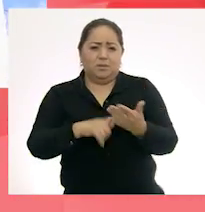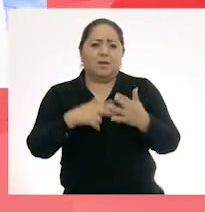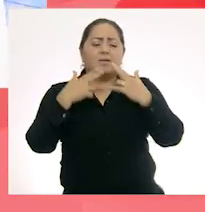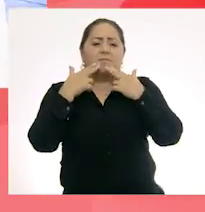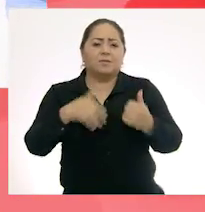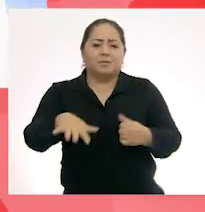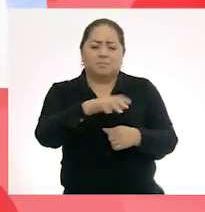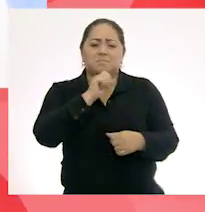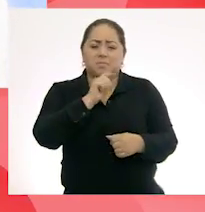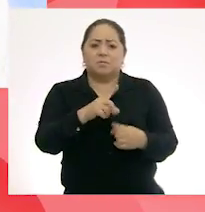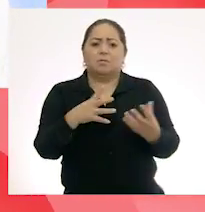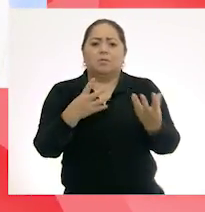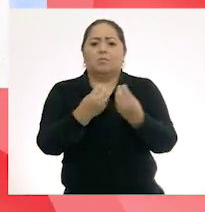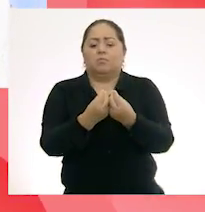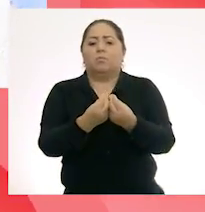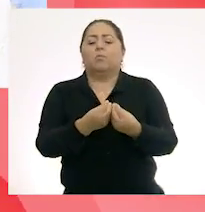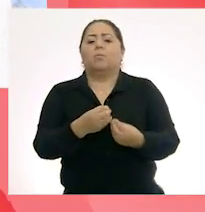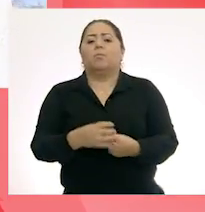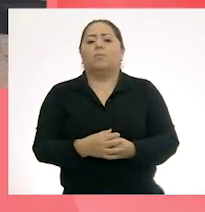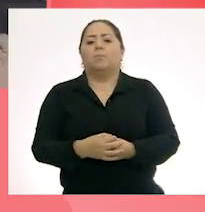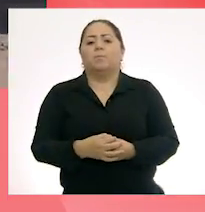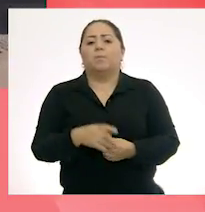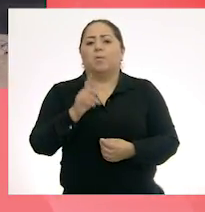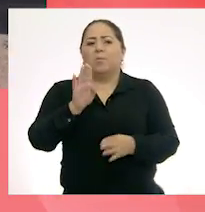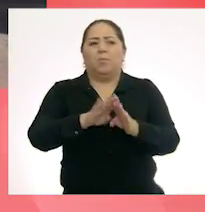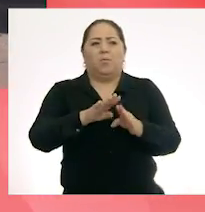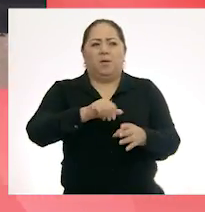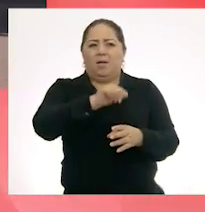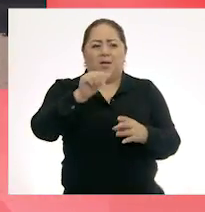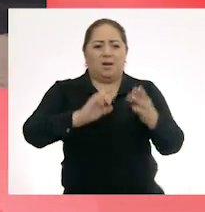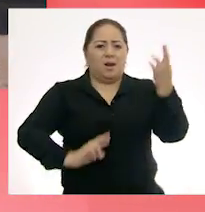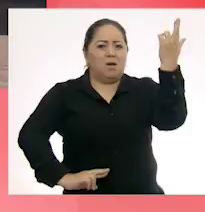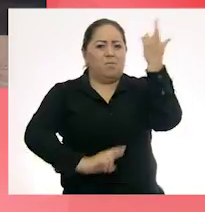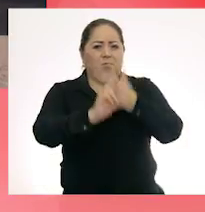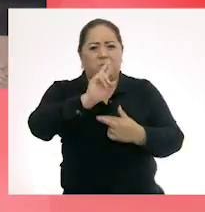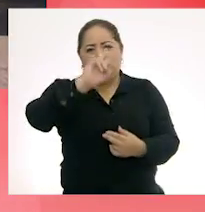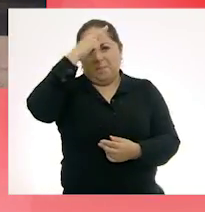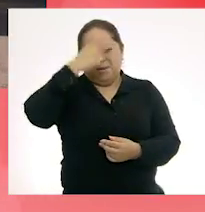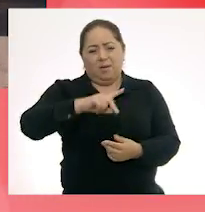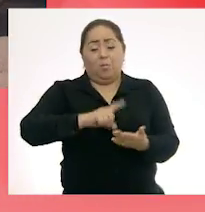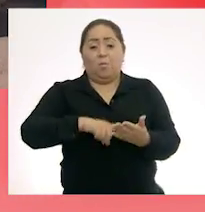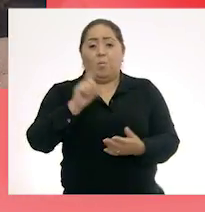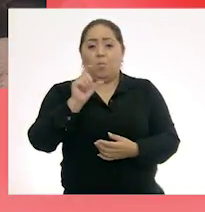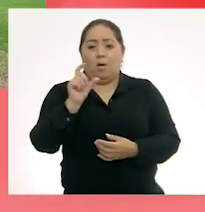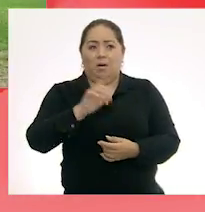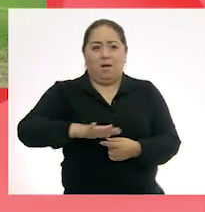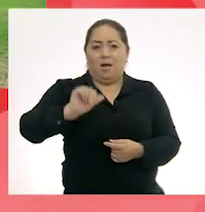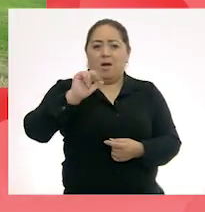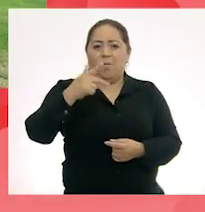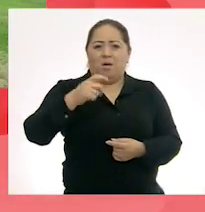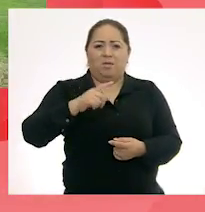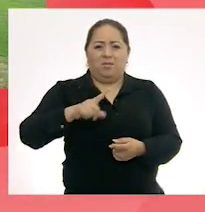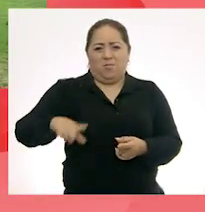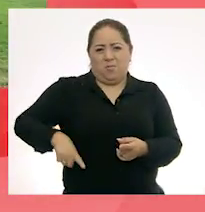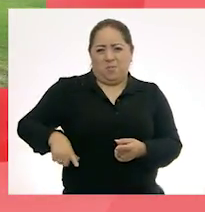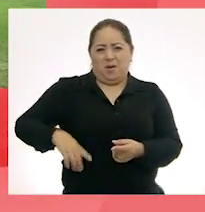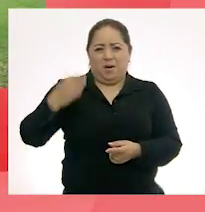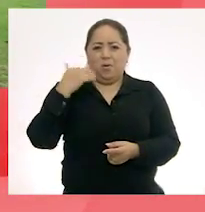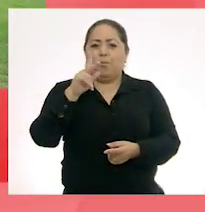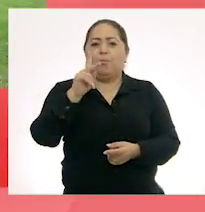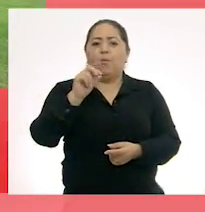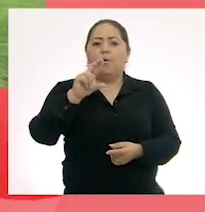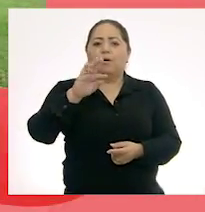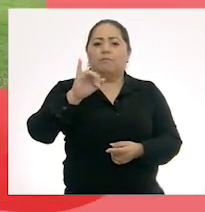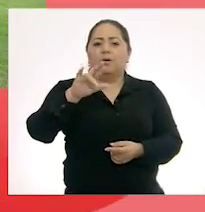Viborillas forma parte, pues es precisamente previo a la Revolución Mexicana, es decir, cuando todo el auge del gobierno del general Porfirio